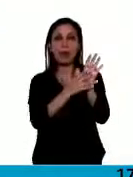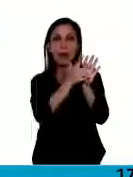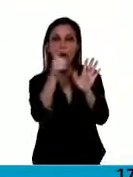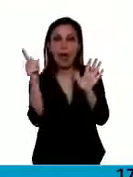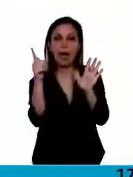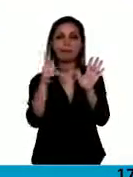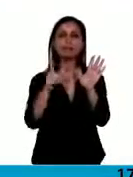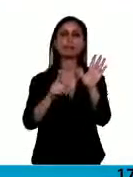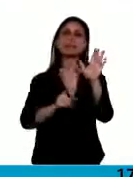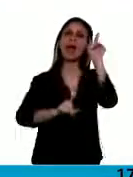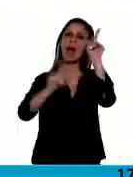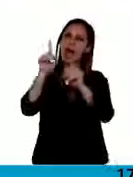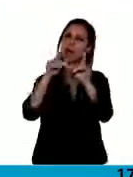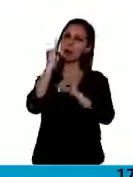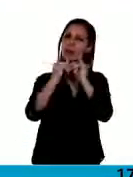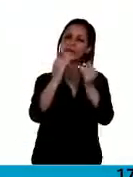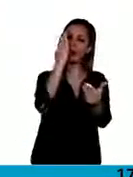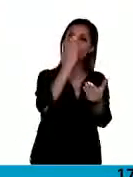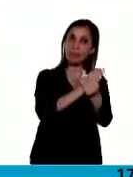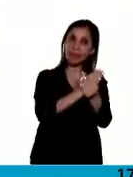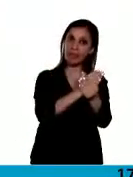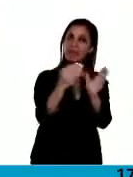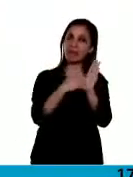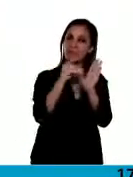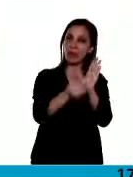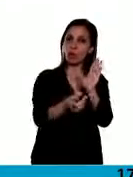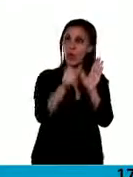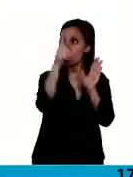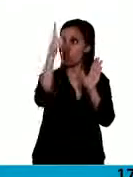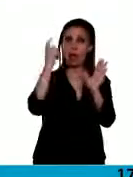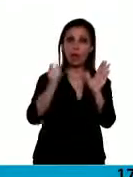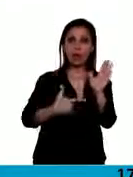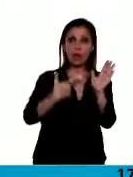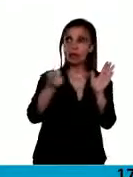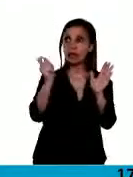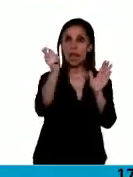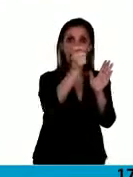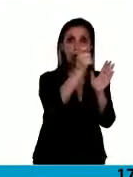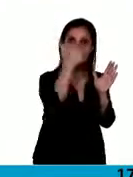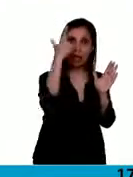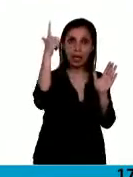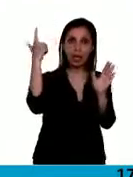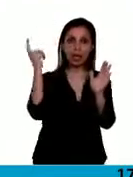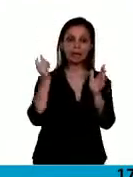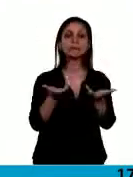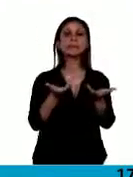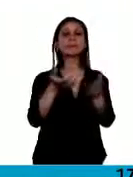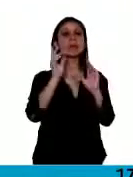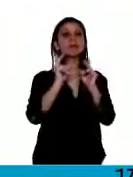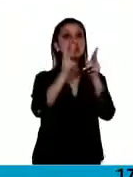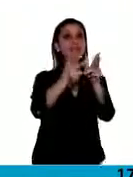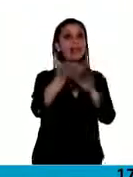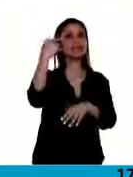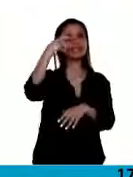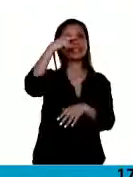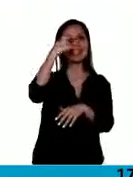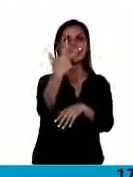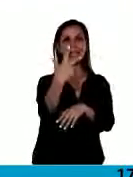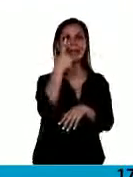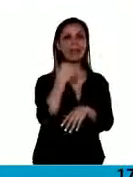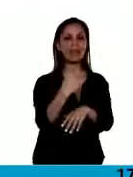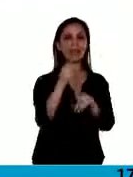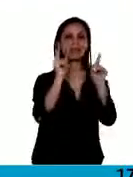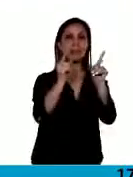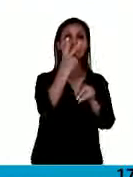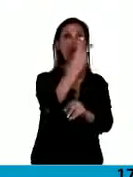explica o como se ve en el propio expediente en el juzgado. Por eso decía que hace 73 días esas 2.500